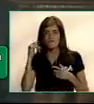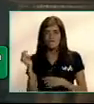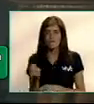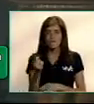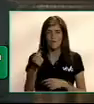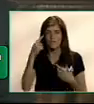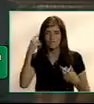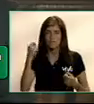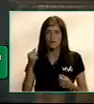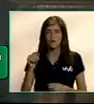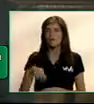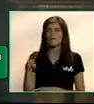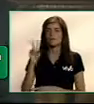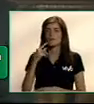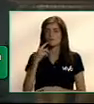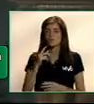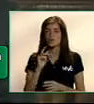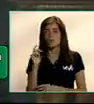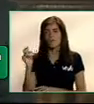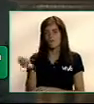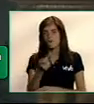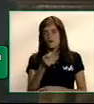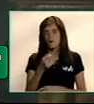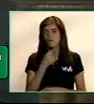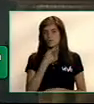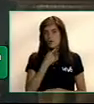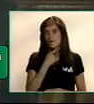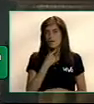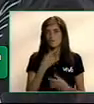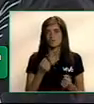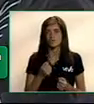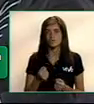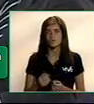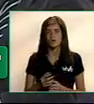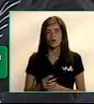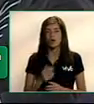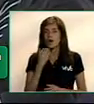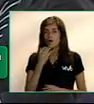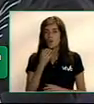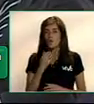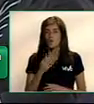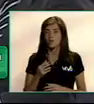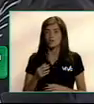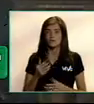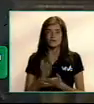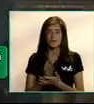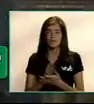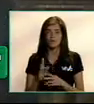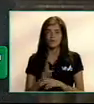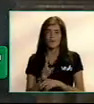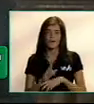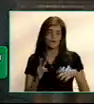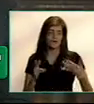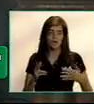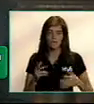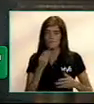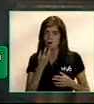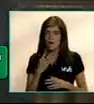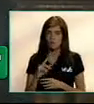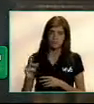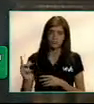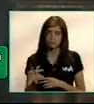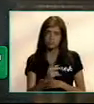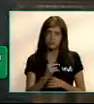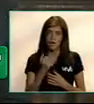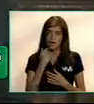En Venezuela le decimos pelotero. Él era un gran pitcher, zurdo. Lanzaba buena recta y buena curva también,